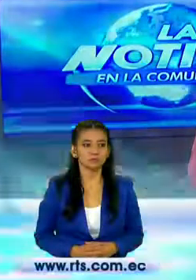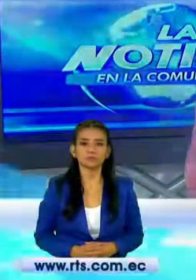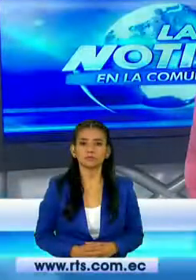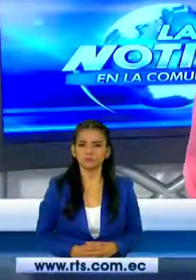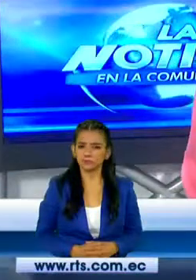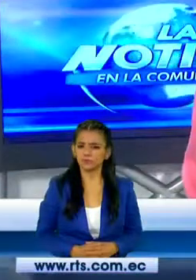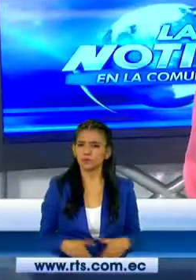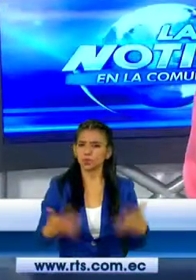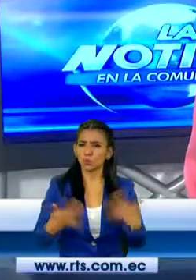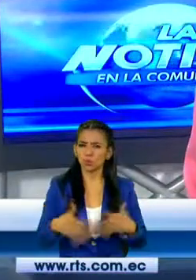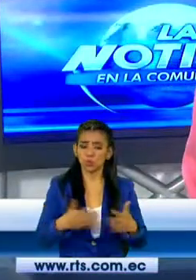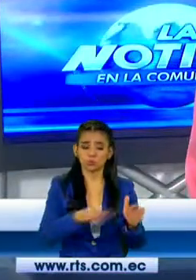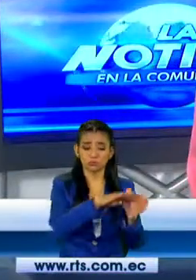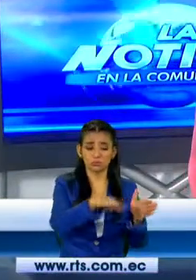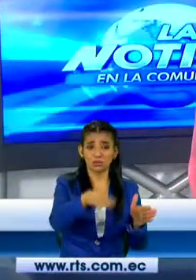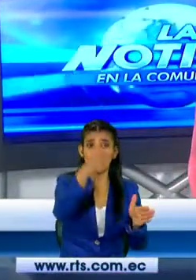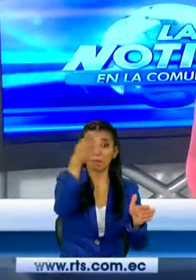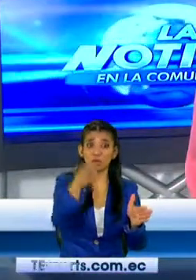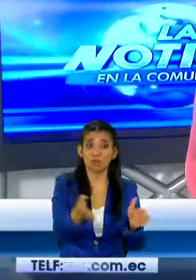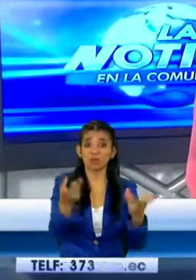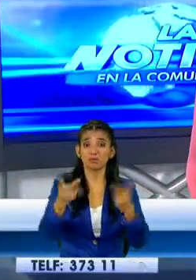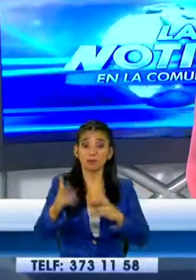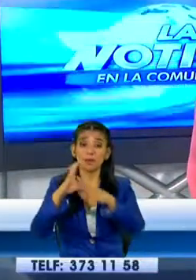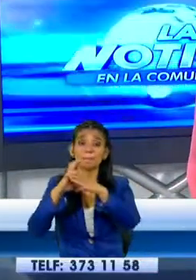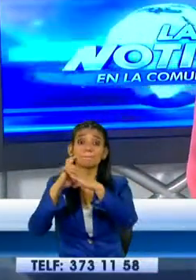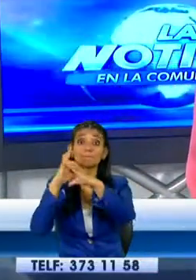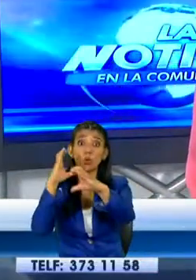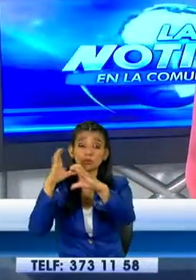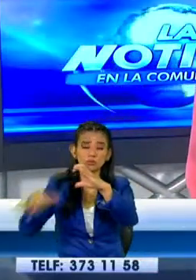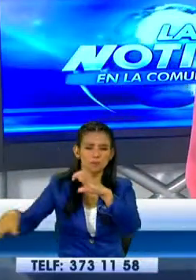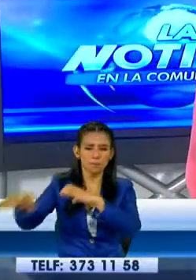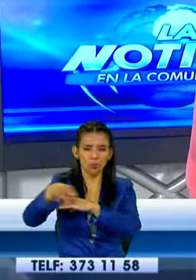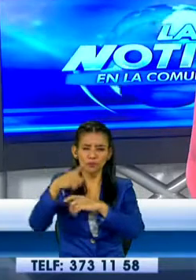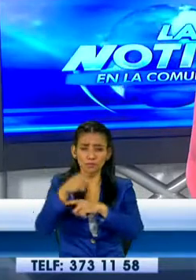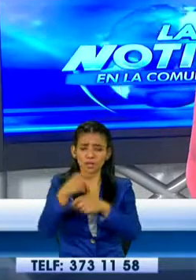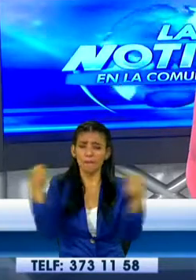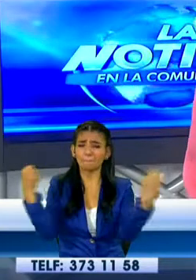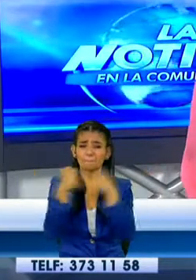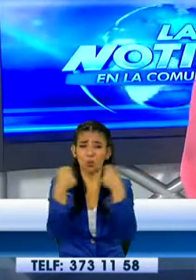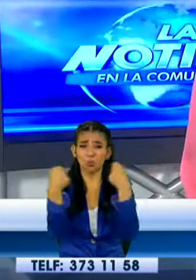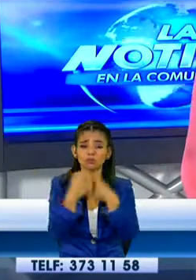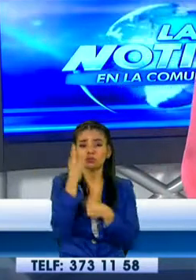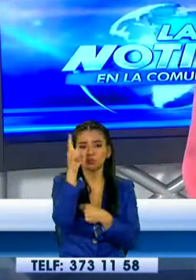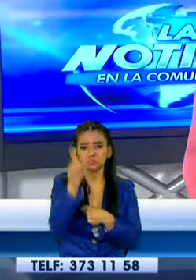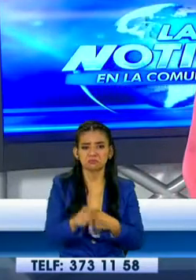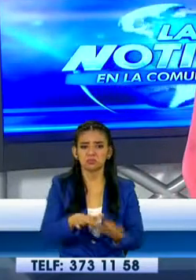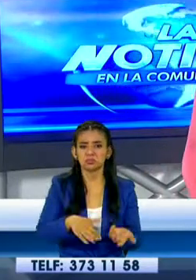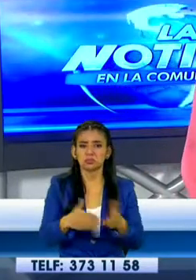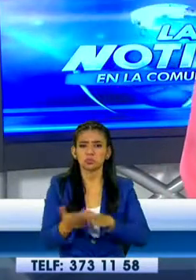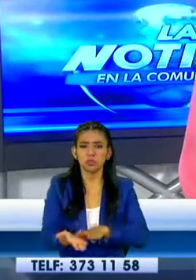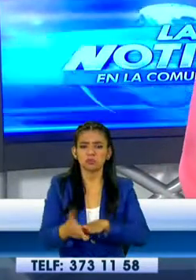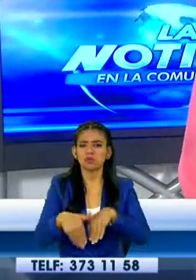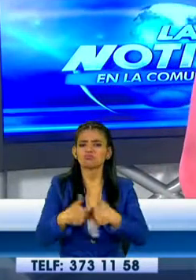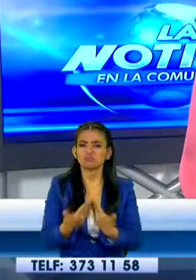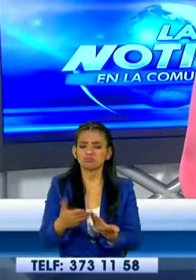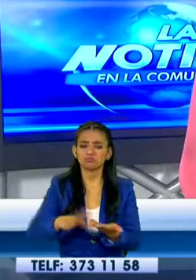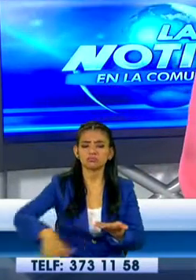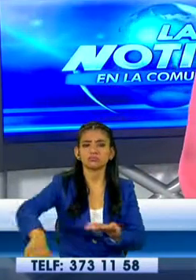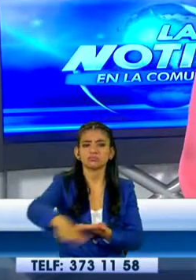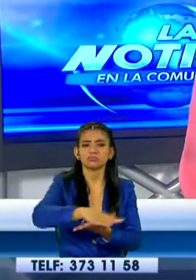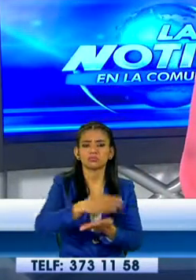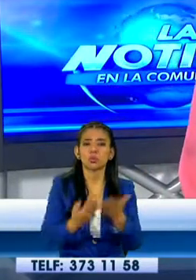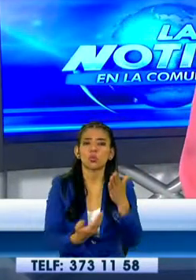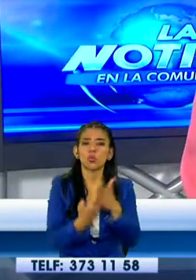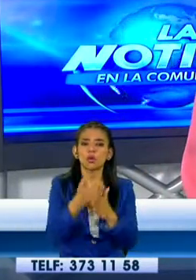Un terrible choque entre una camioneta y un bus de servicio interprovincial dejó una persona fallecida. El accidente se registró en el sector de la